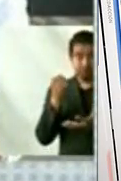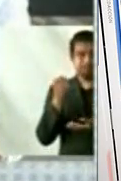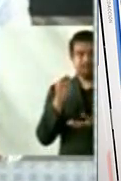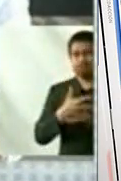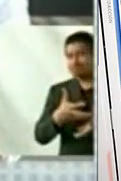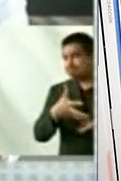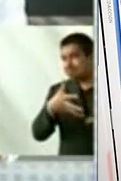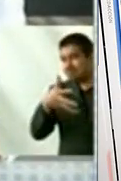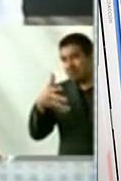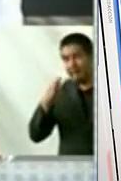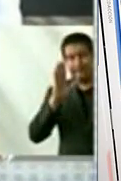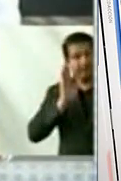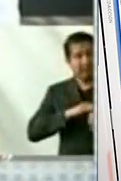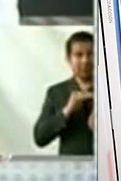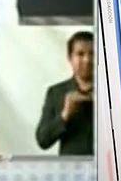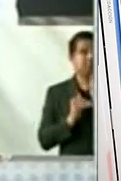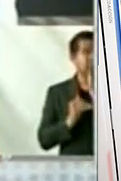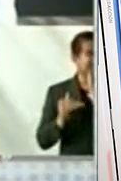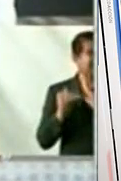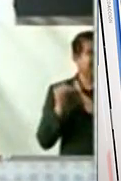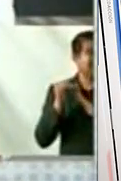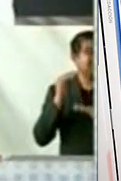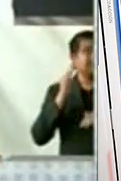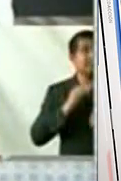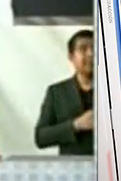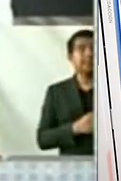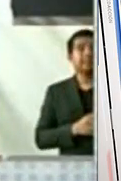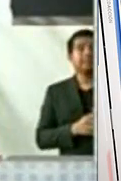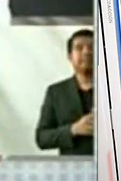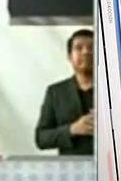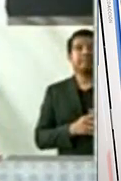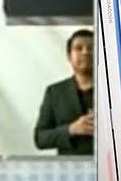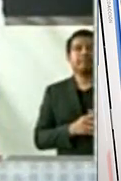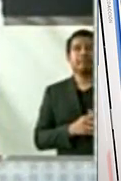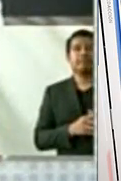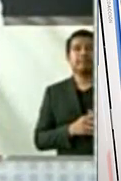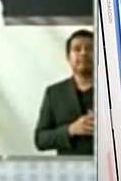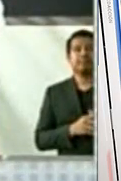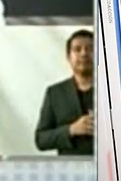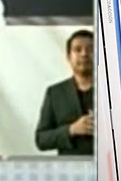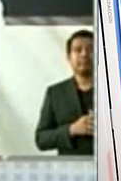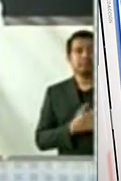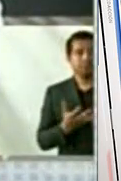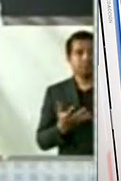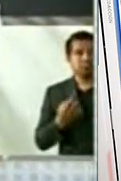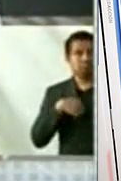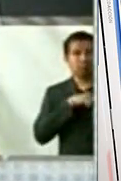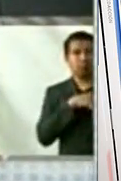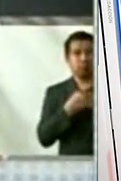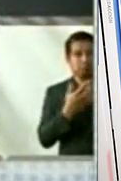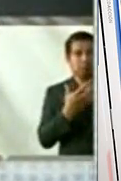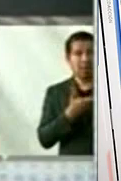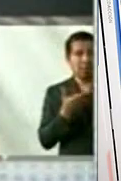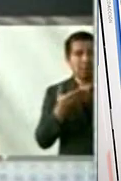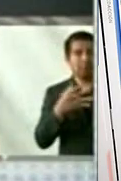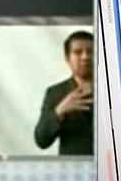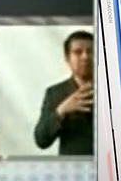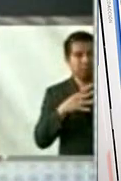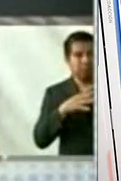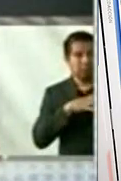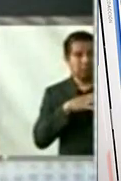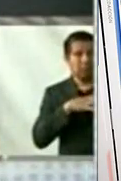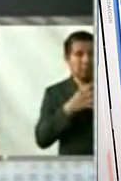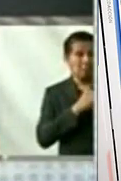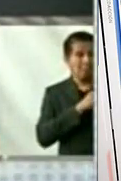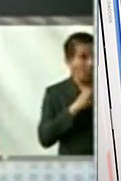dicho ellos, los que ya había comprometido el presidente Biden desde febrero para Centroamérica sobre una serie de años, y